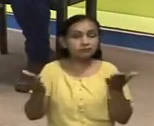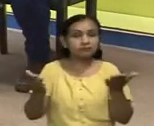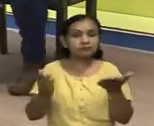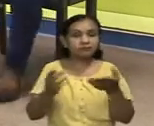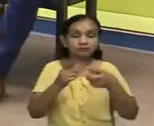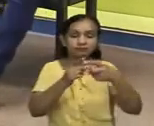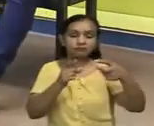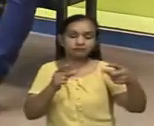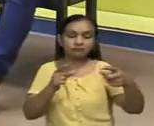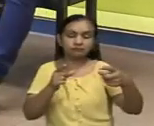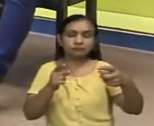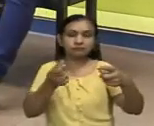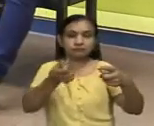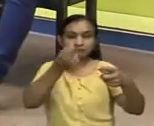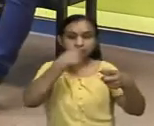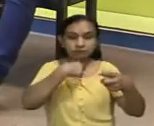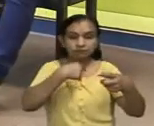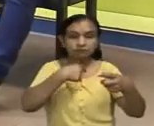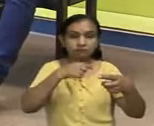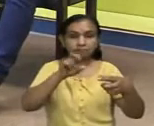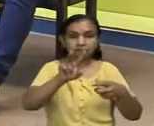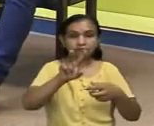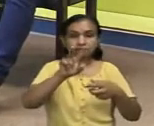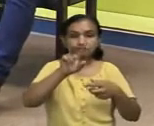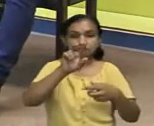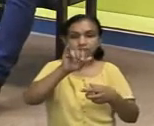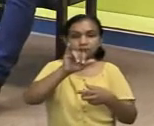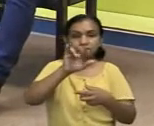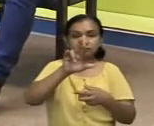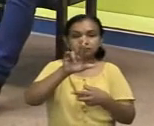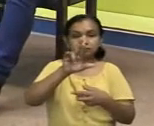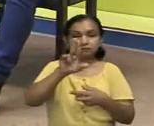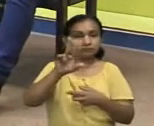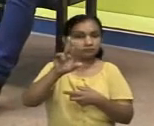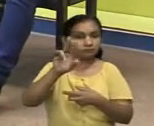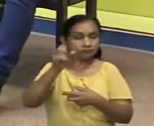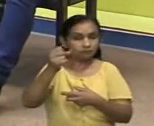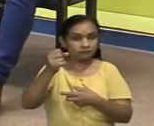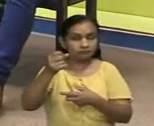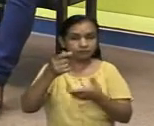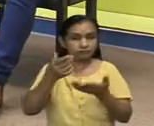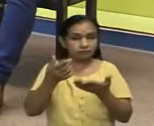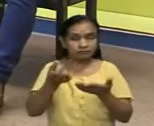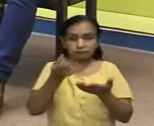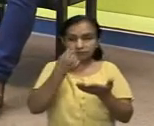recetan los médicos. Obviamente es un virus. No hay la cura,